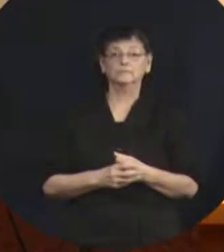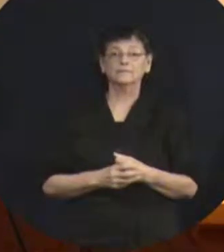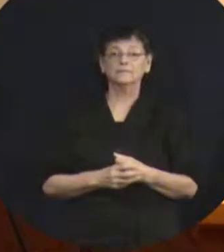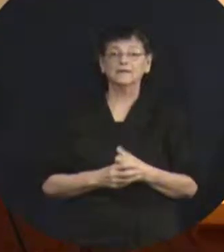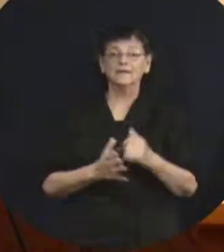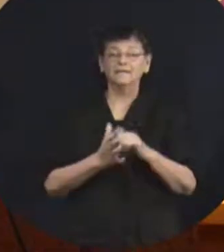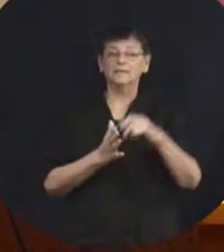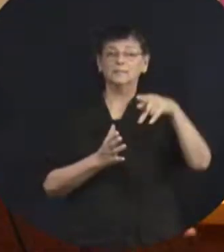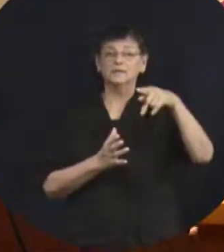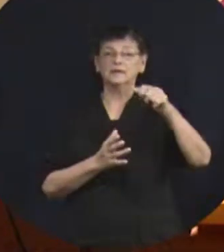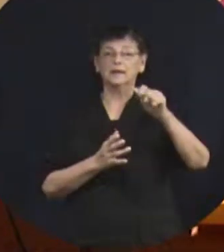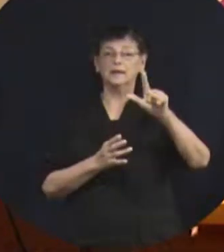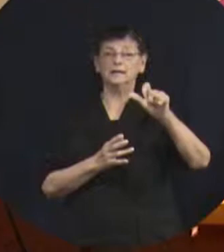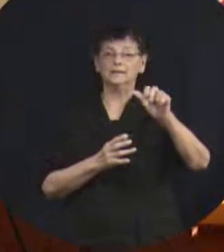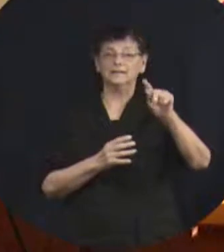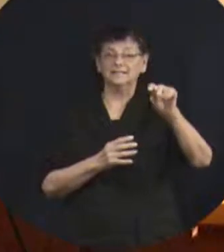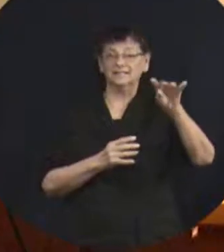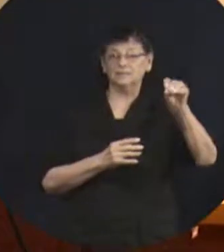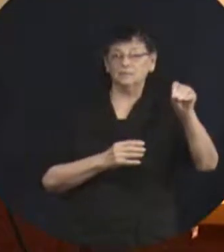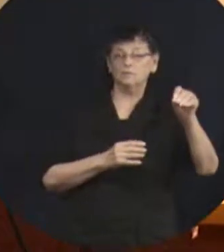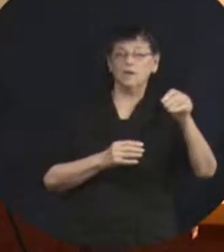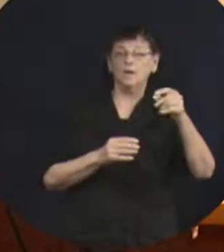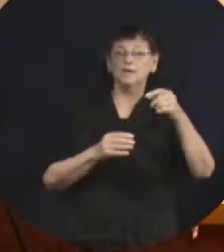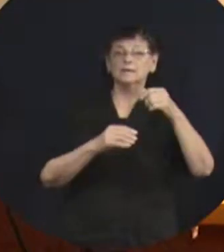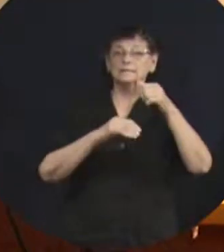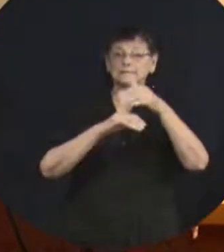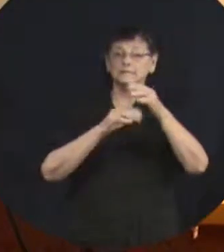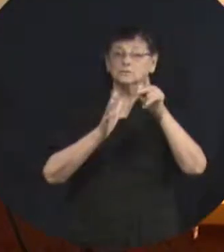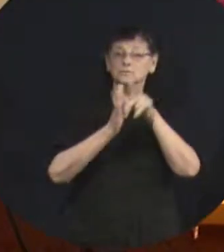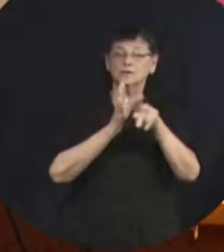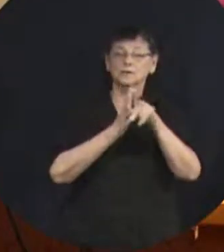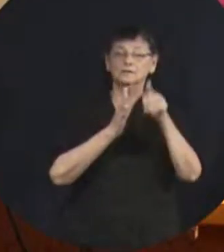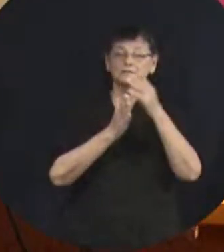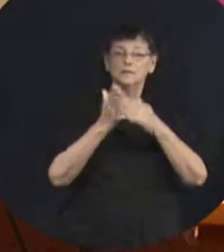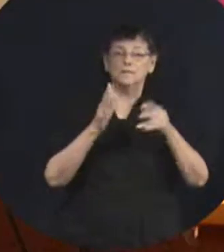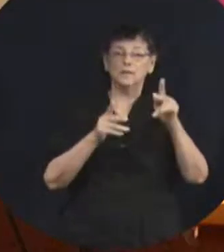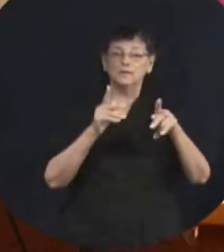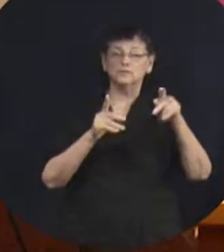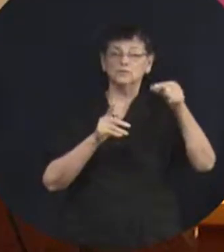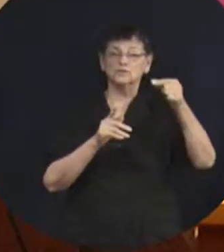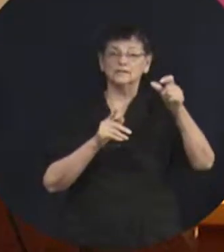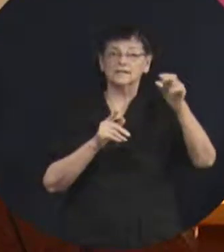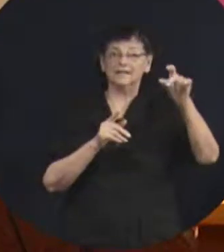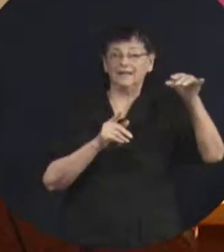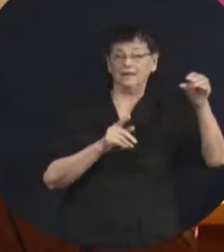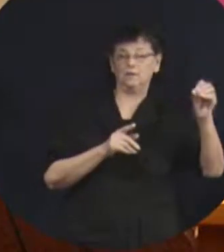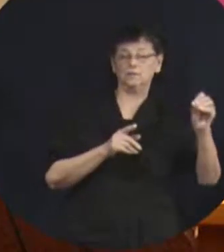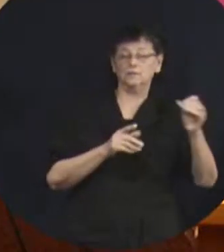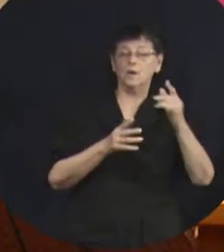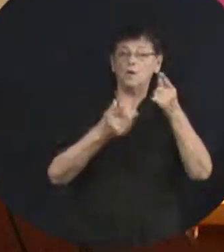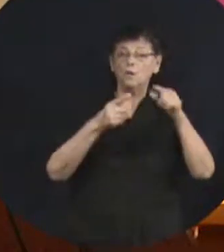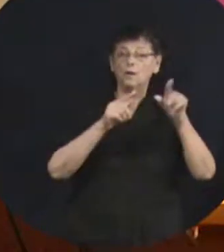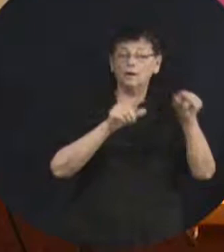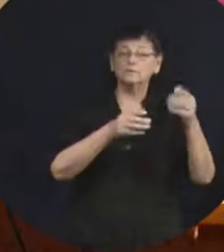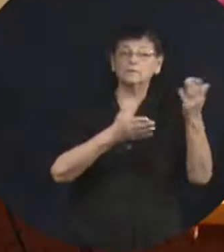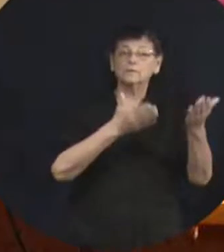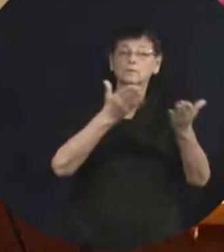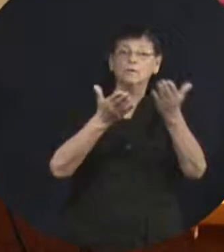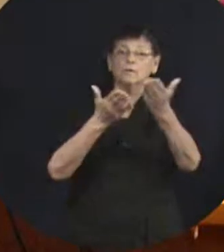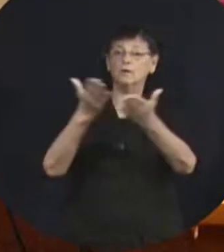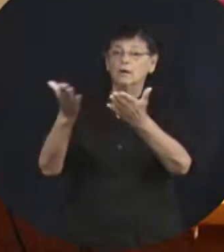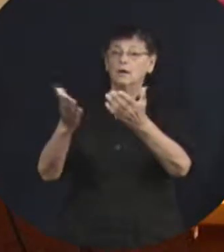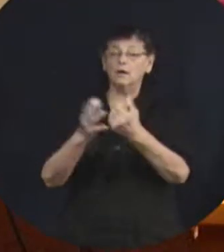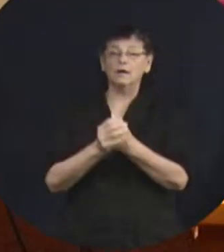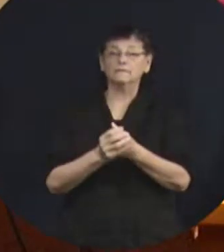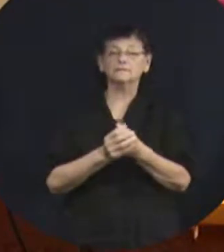que Pilato había mandado matar a unos galileos mientras estaban ofreciendo